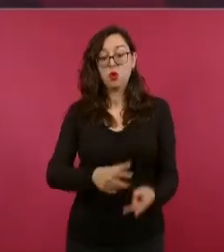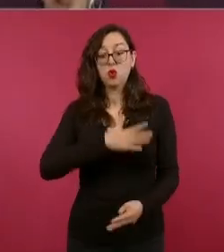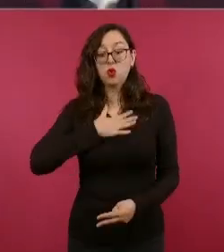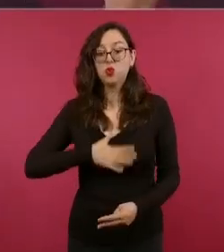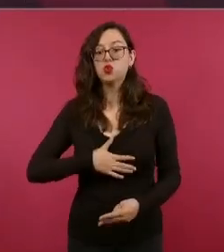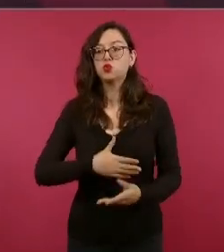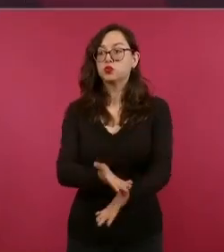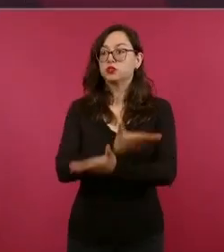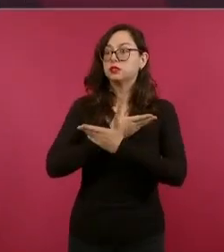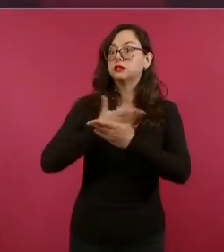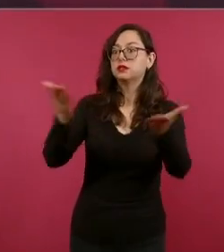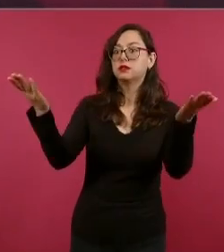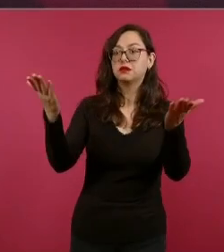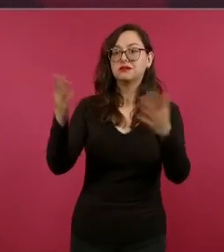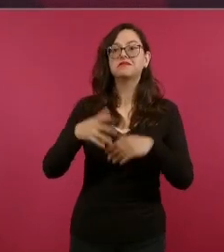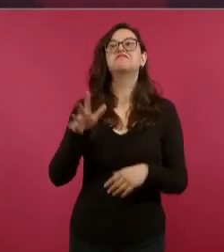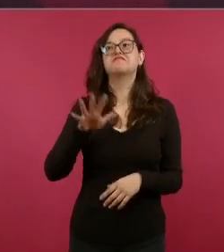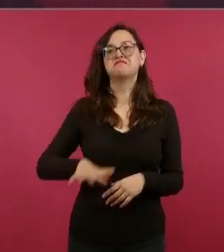pues se siente.